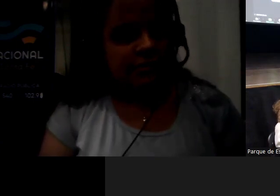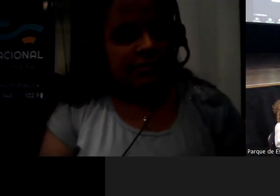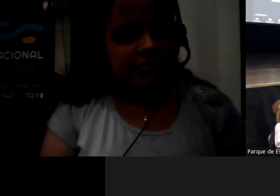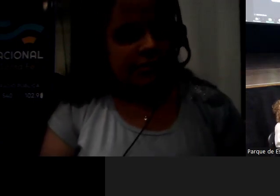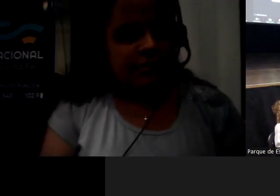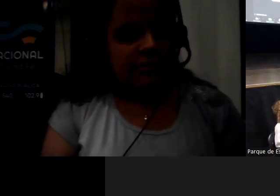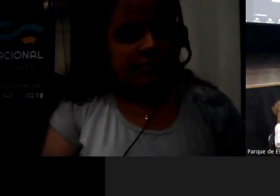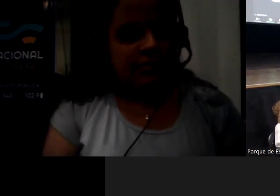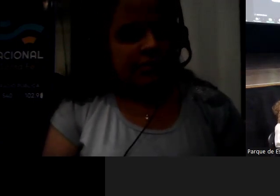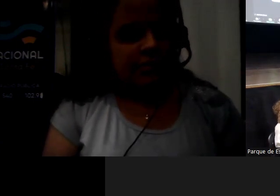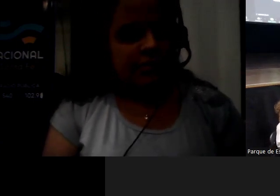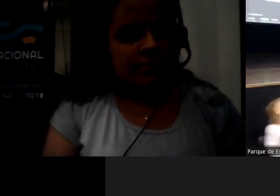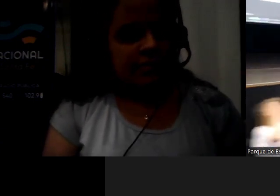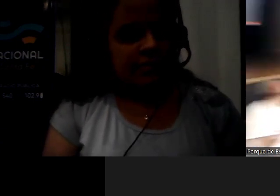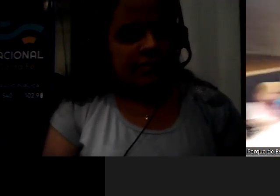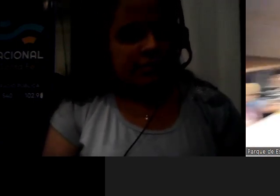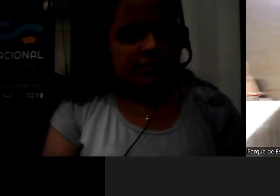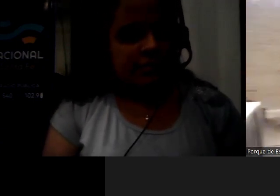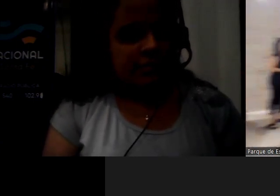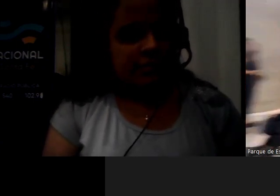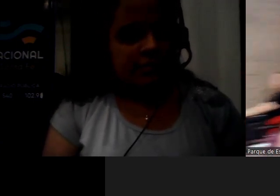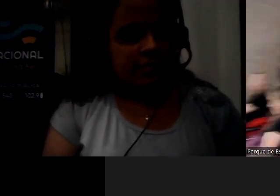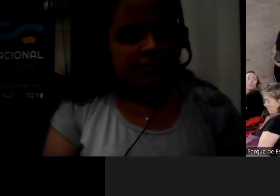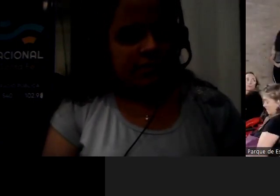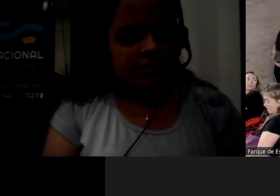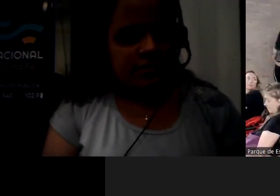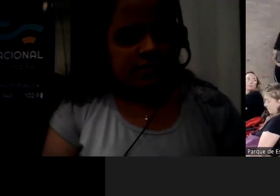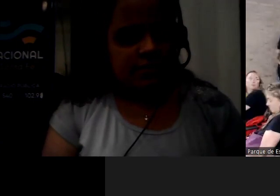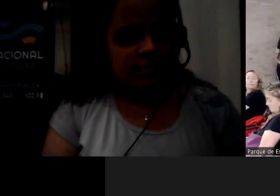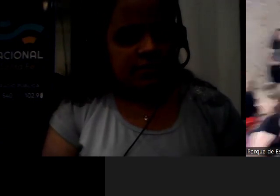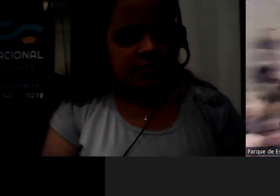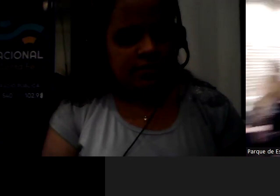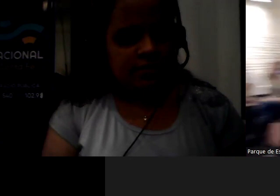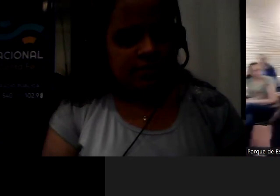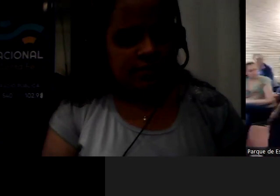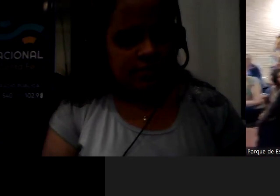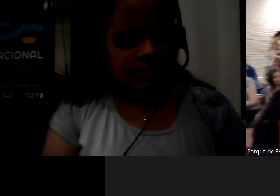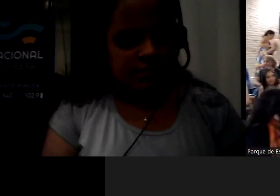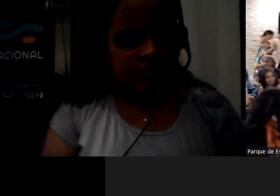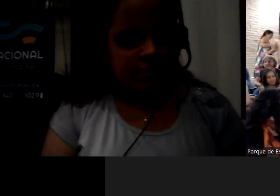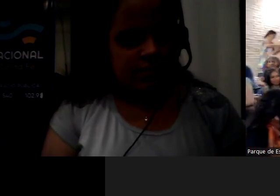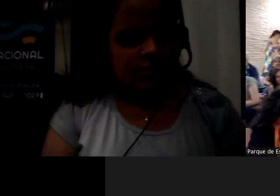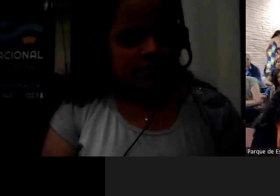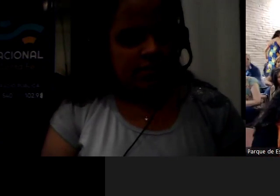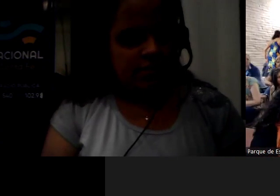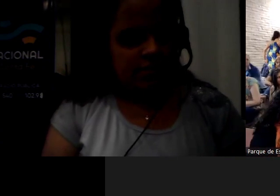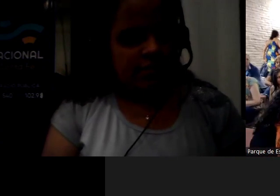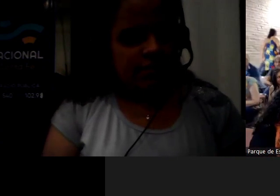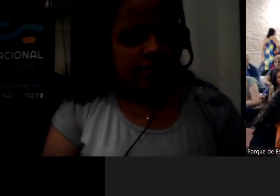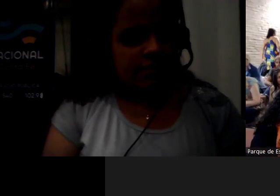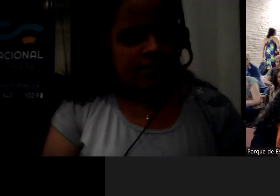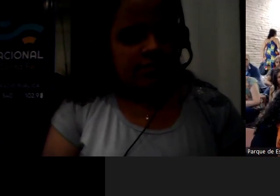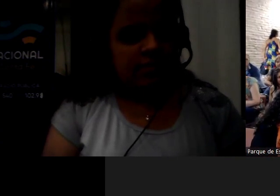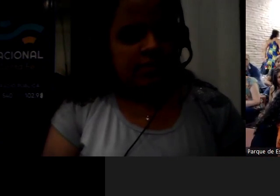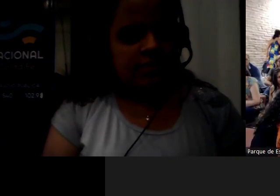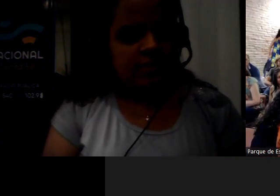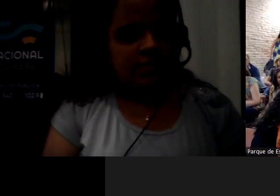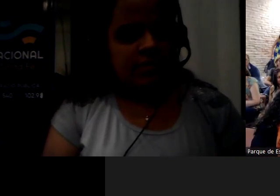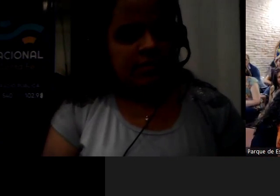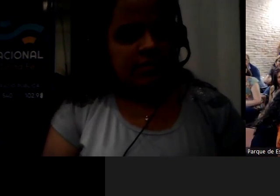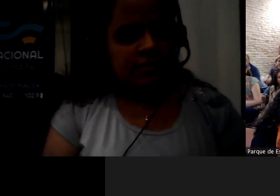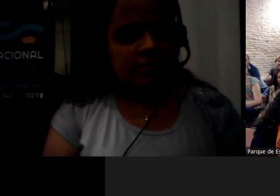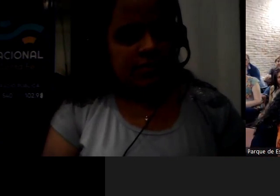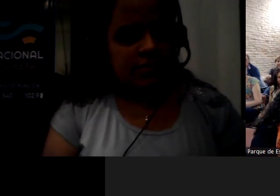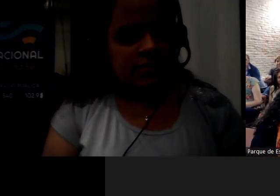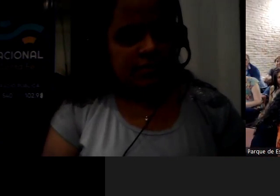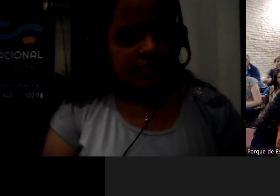Gracias eh compañera eh Bueno le agradezco acá Mariela que me